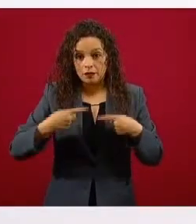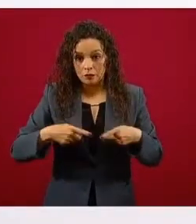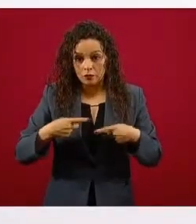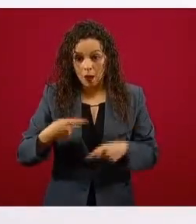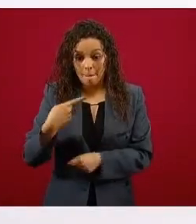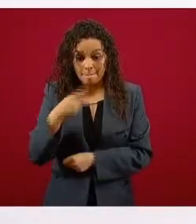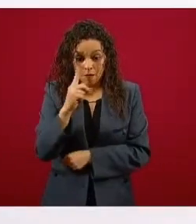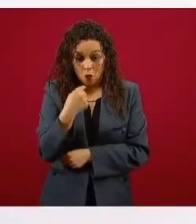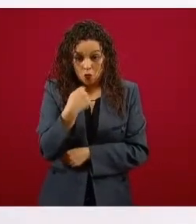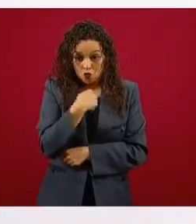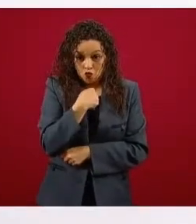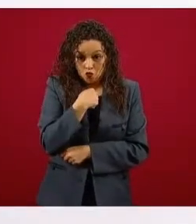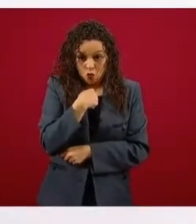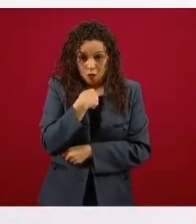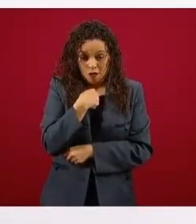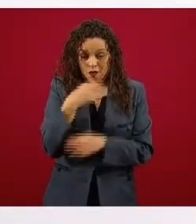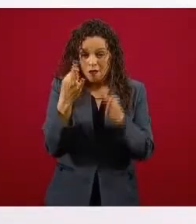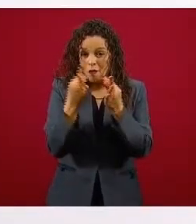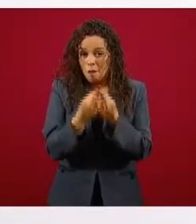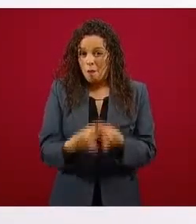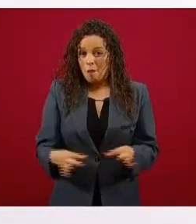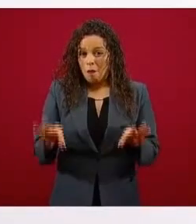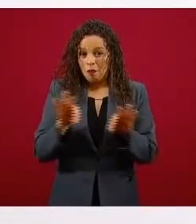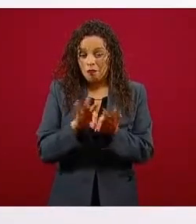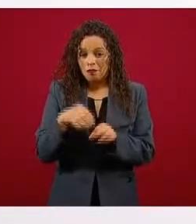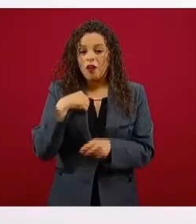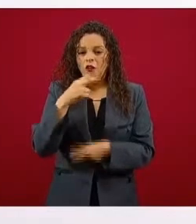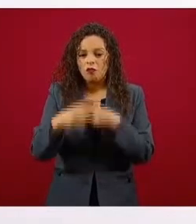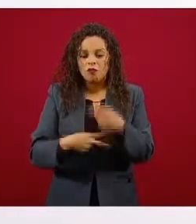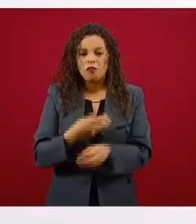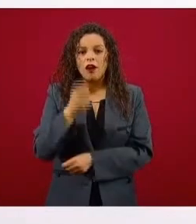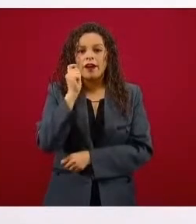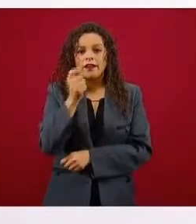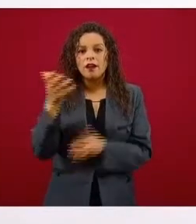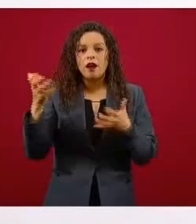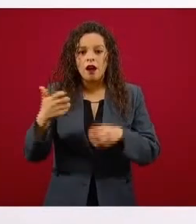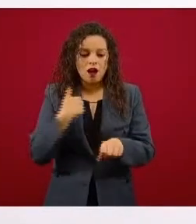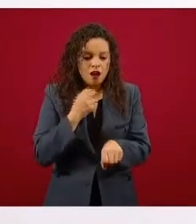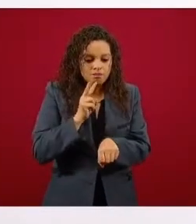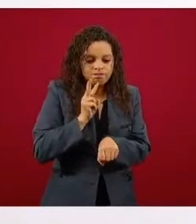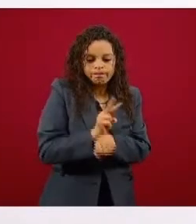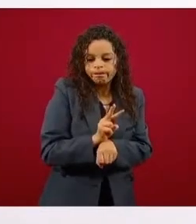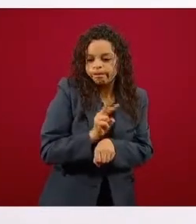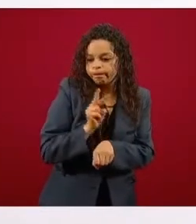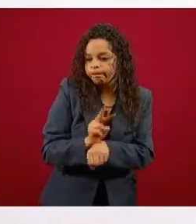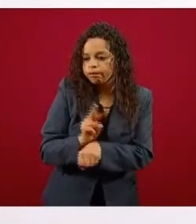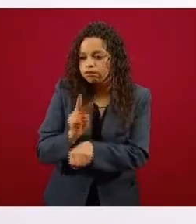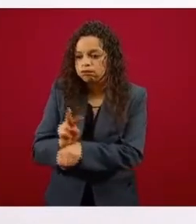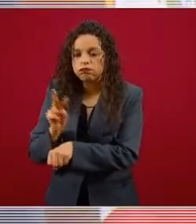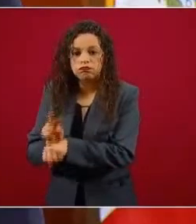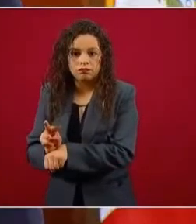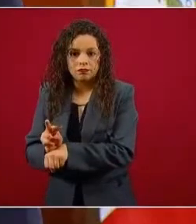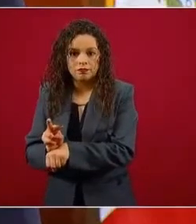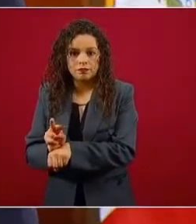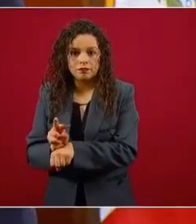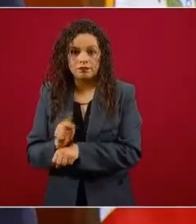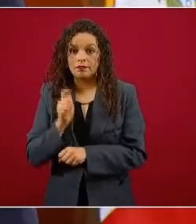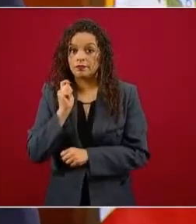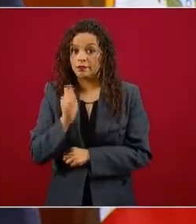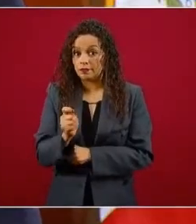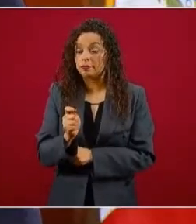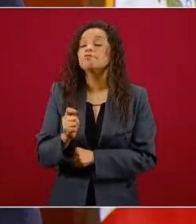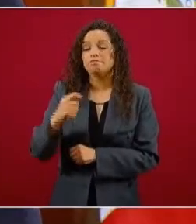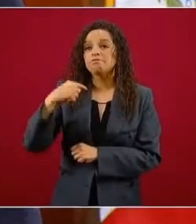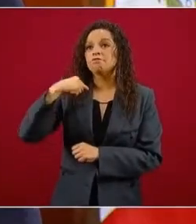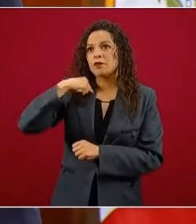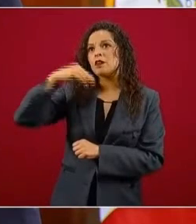constituir en el principal guardián de esa prerrogativa popular y